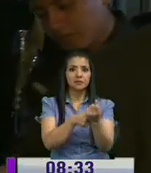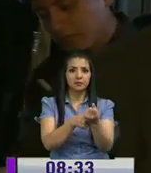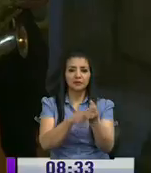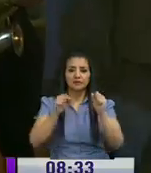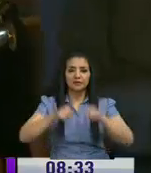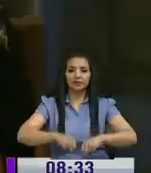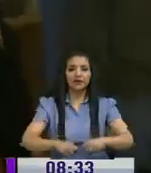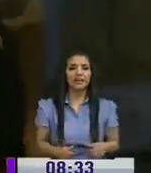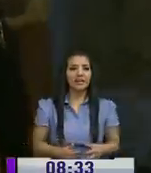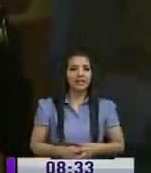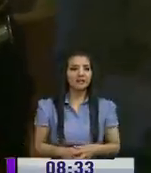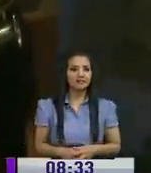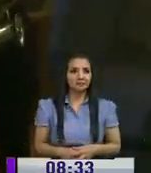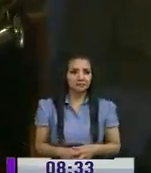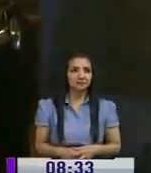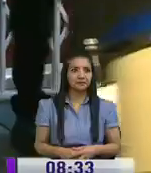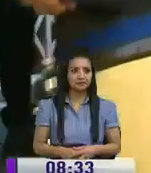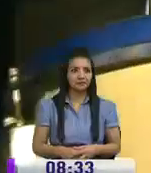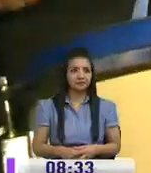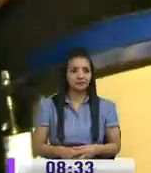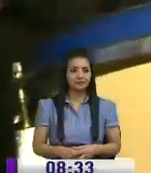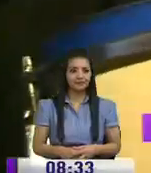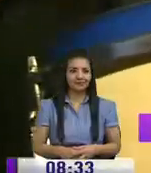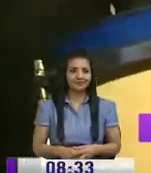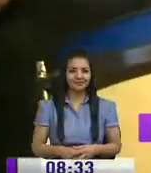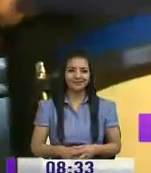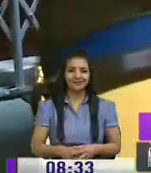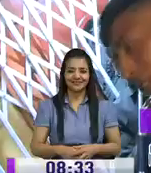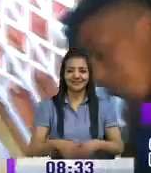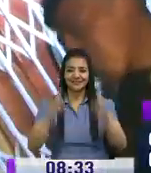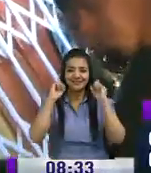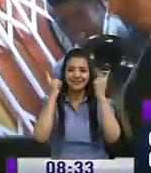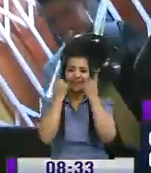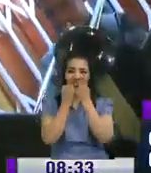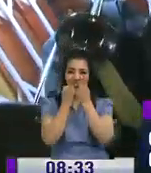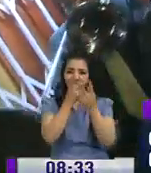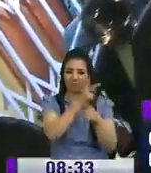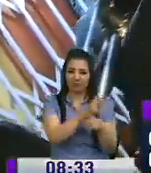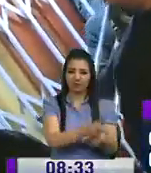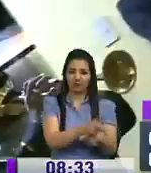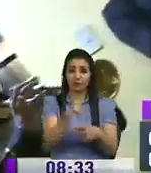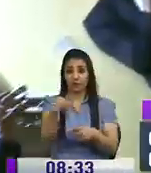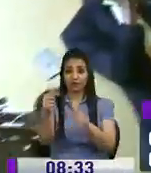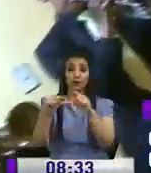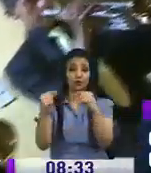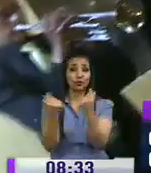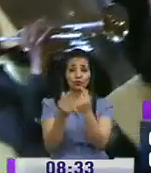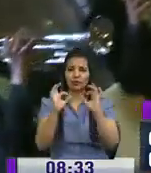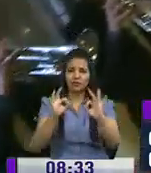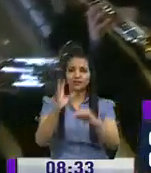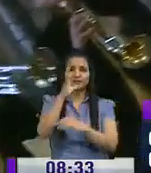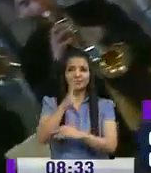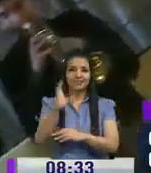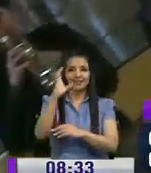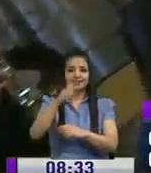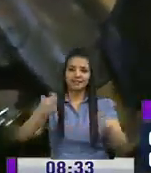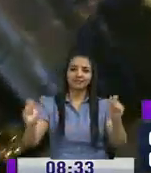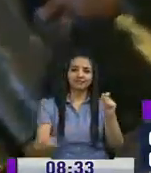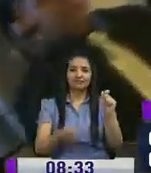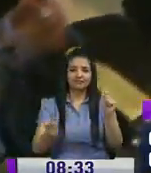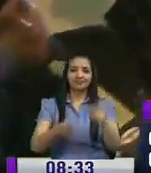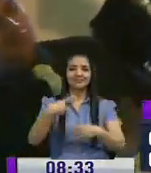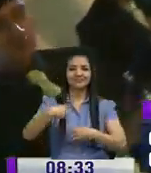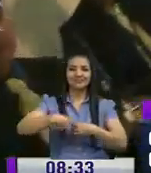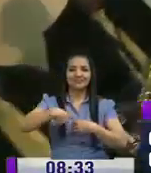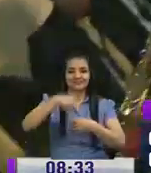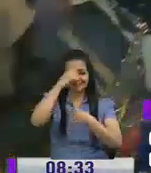nosotros. Con la protección del niño Disinche, esta banda de pueblo y otras están listas para cantar y tocar para Quito.